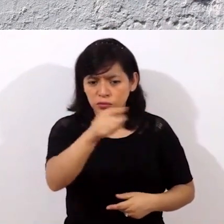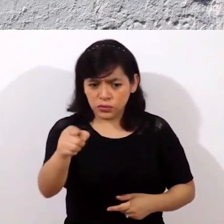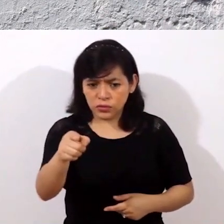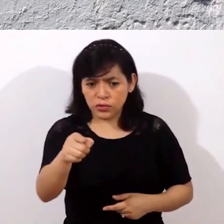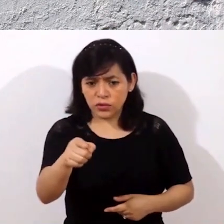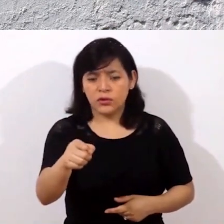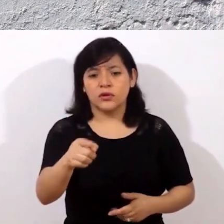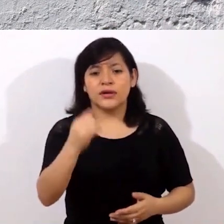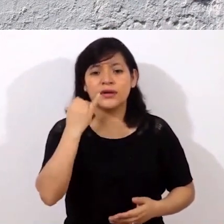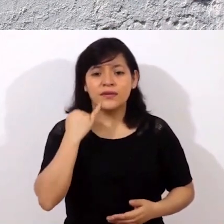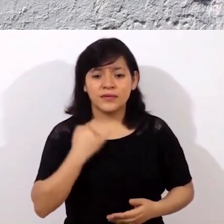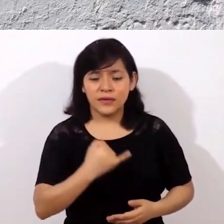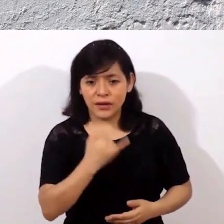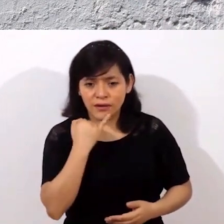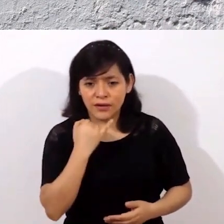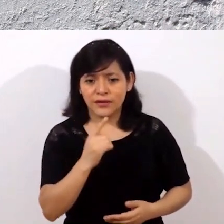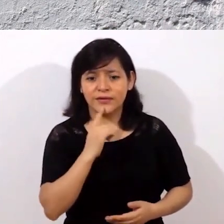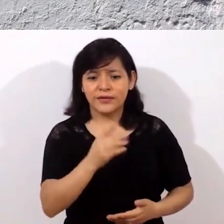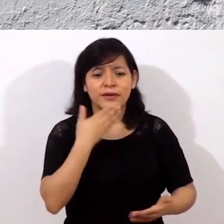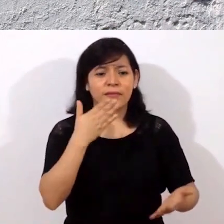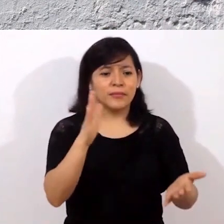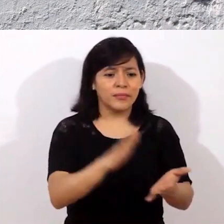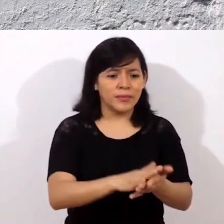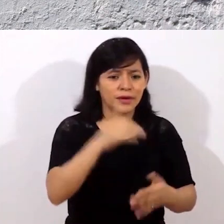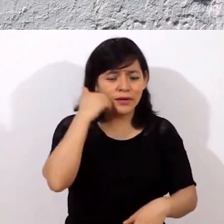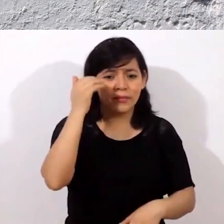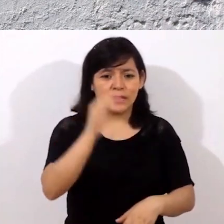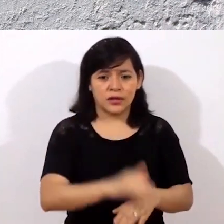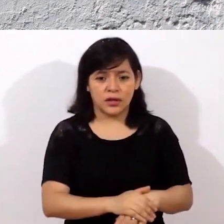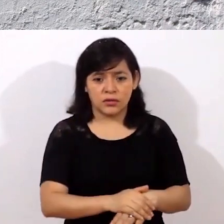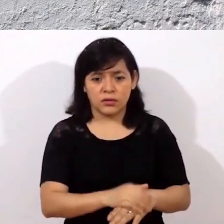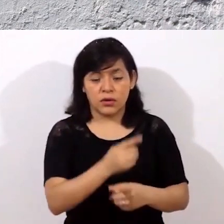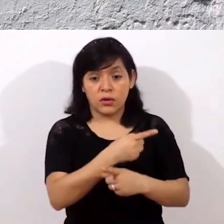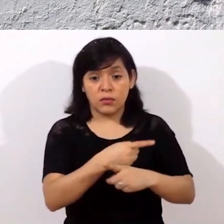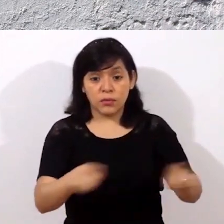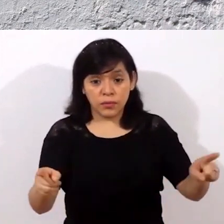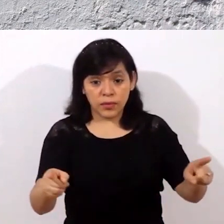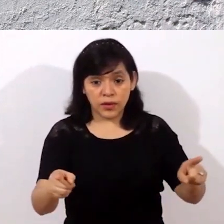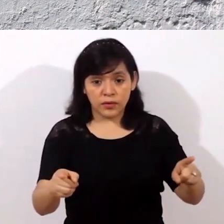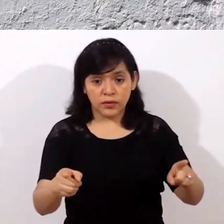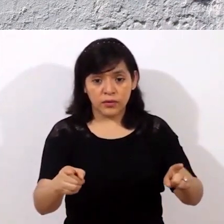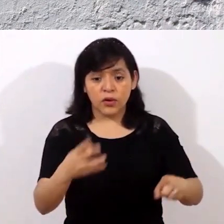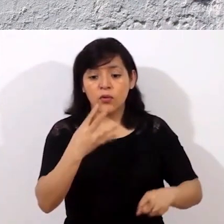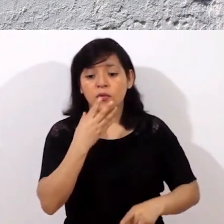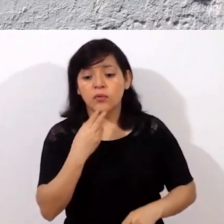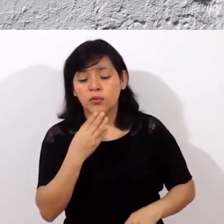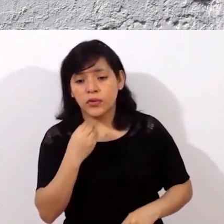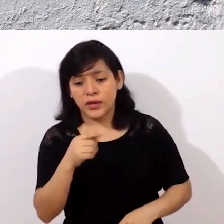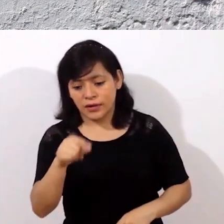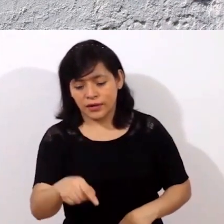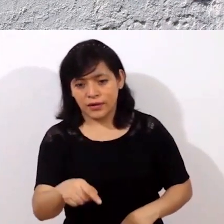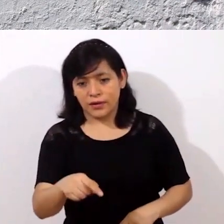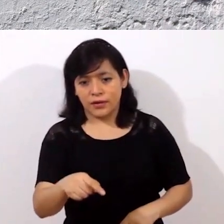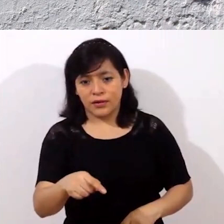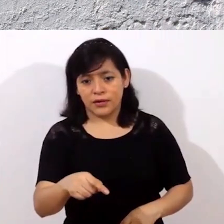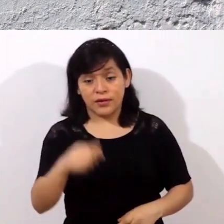reino del sur, su hermana en un aspecto nacional, a lo menos tú no peques, viendo el mal ejemplo